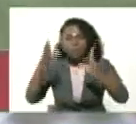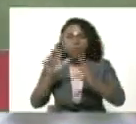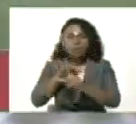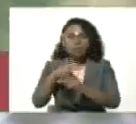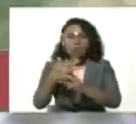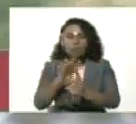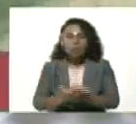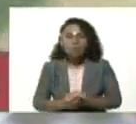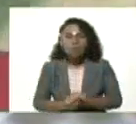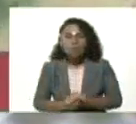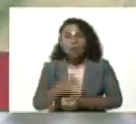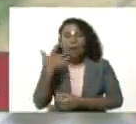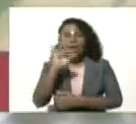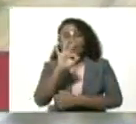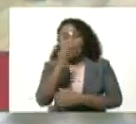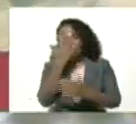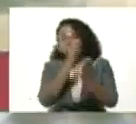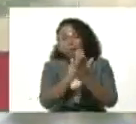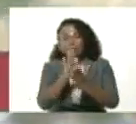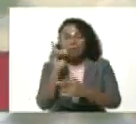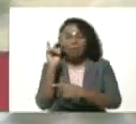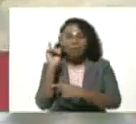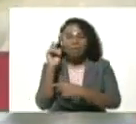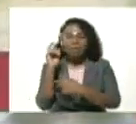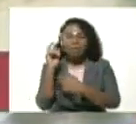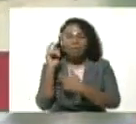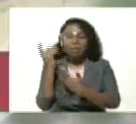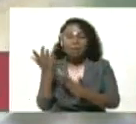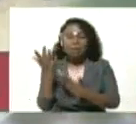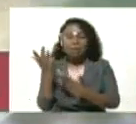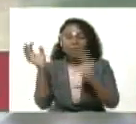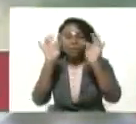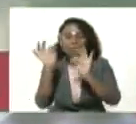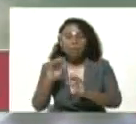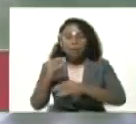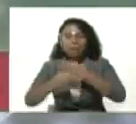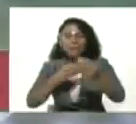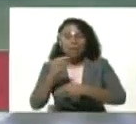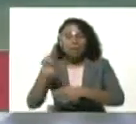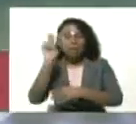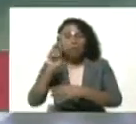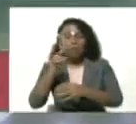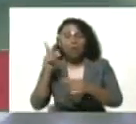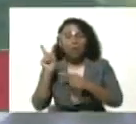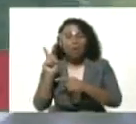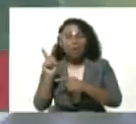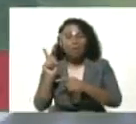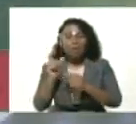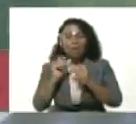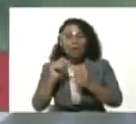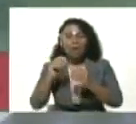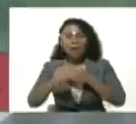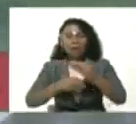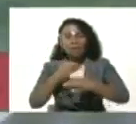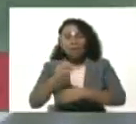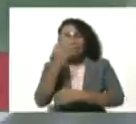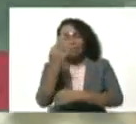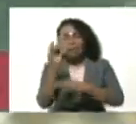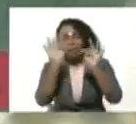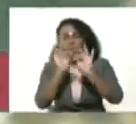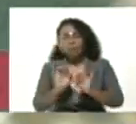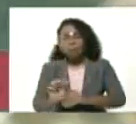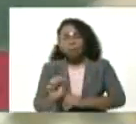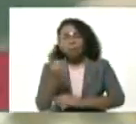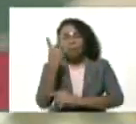situación. Tenemos 3 frentes, la maniobra que estamos utilizando está constituida en 3 fases. La primera